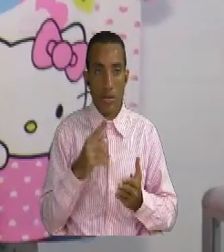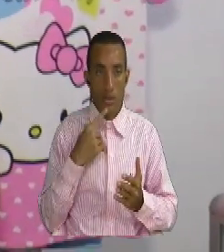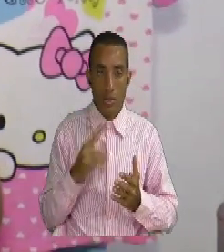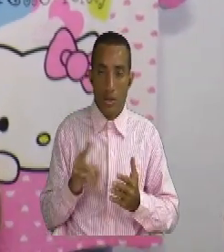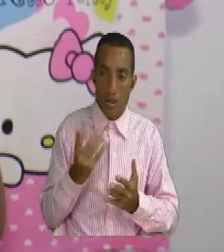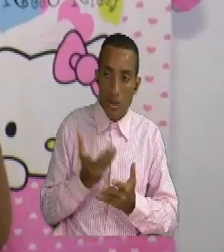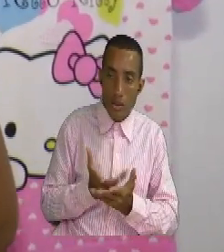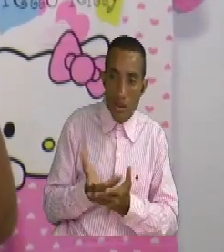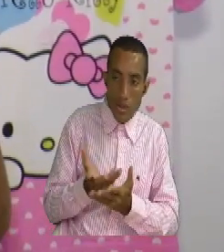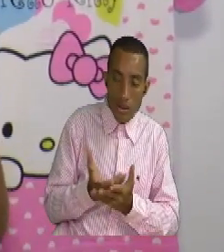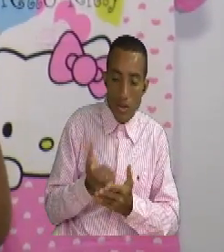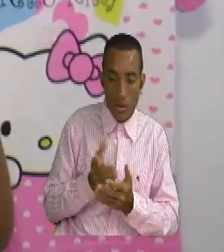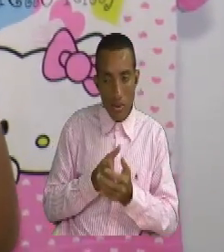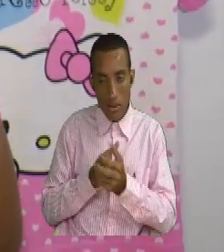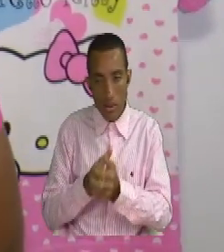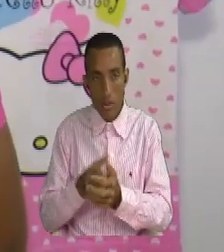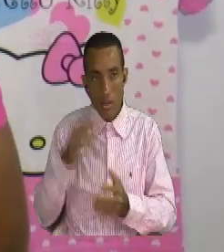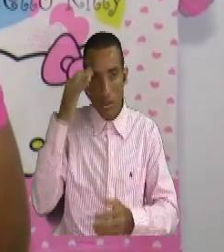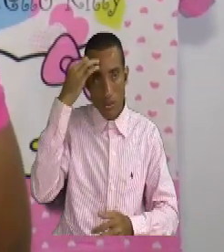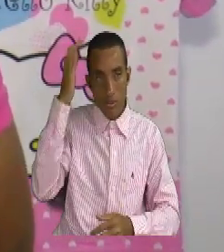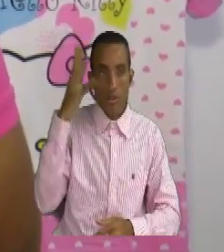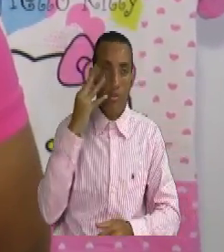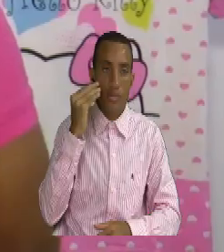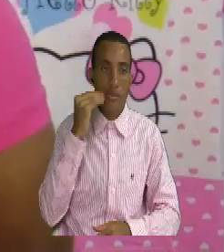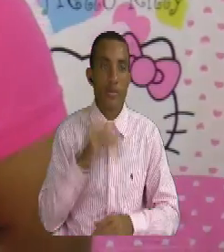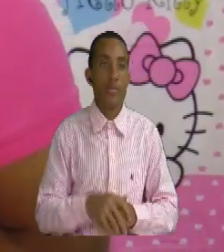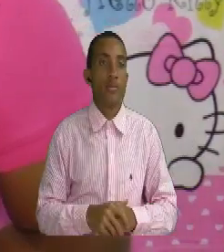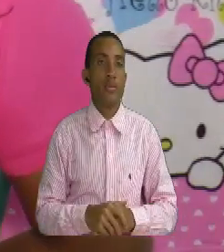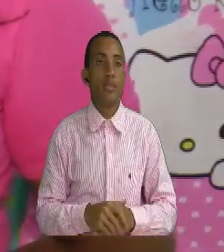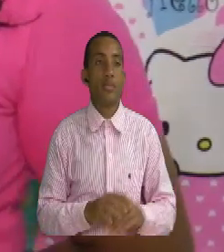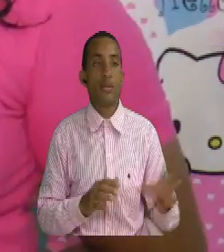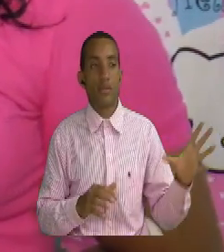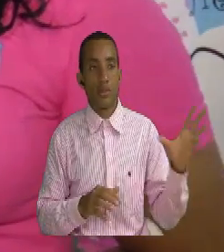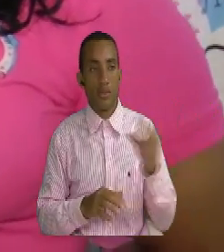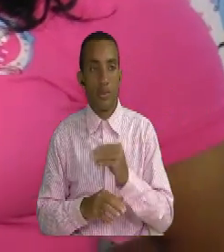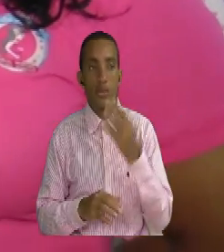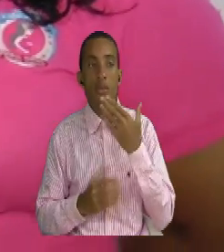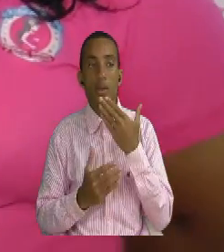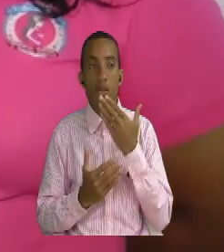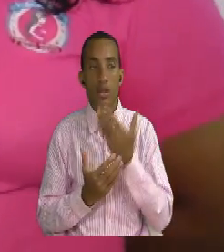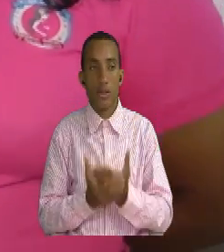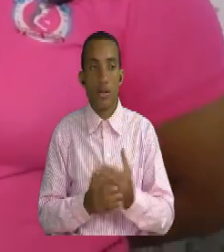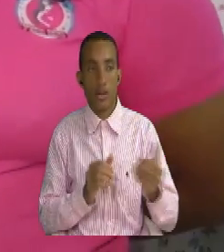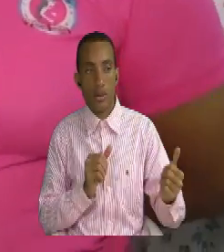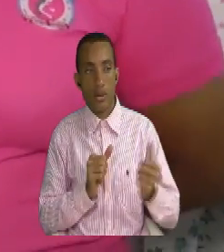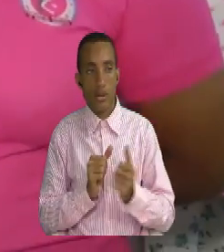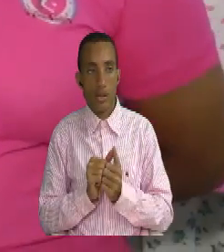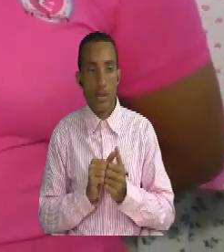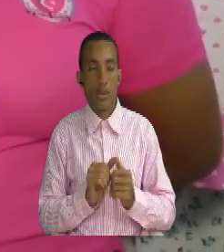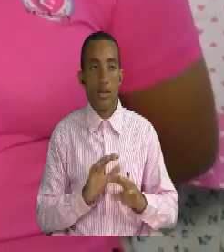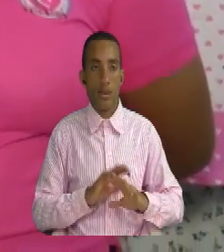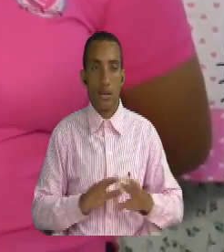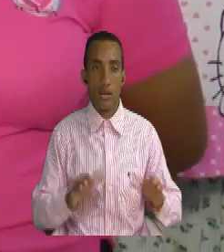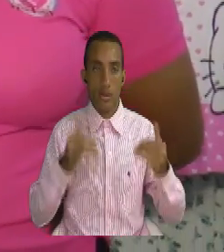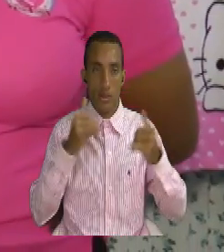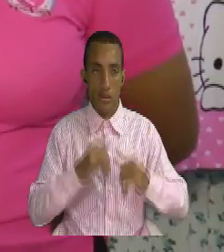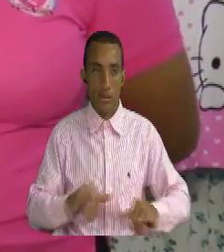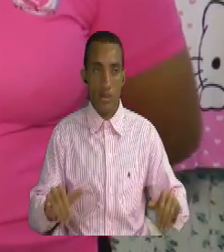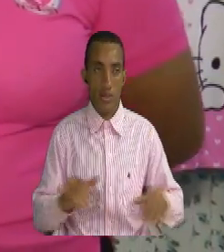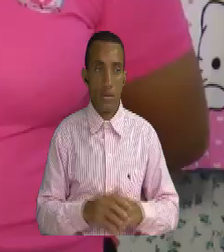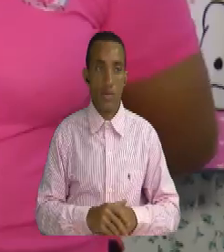una asesoría de parte de un profesional con experiencia. Bueno, a todos ustedes muchísimas gracias por acompañarnos. Hasta aquí llegó el programa de